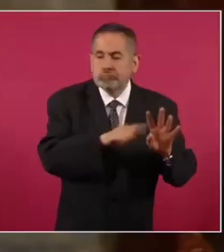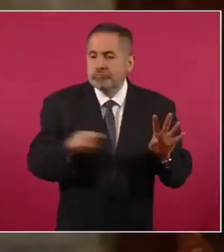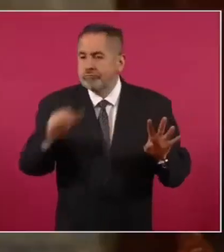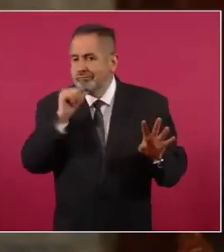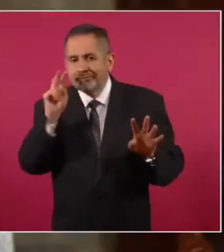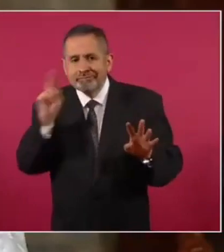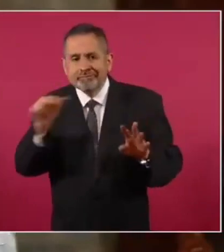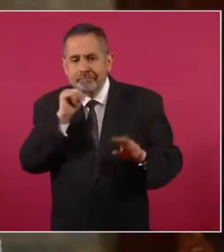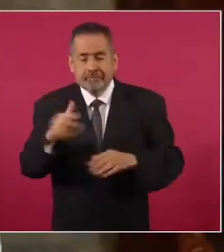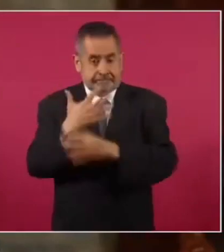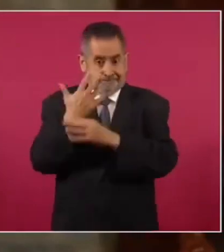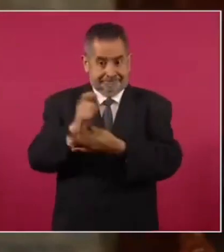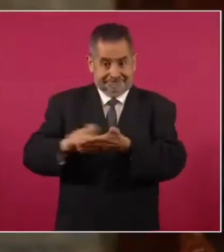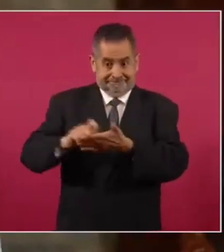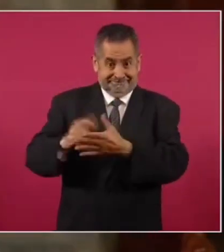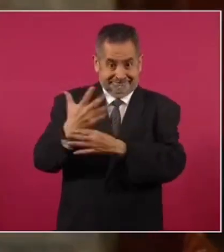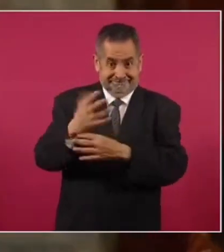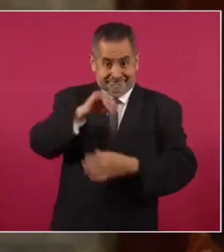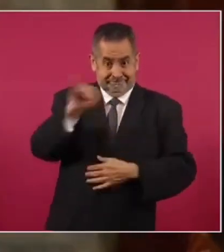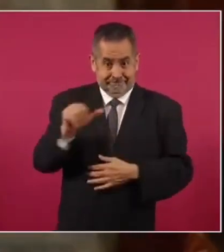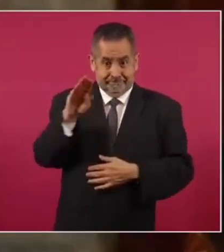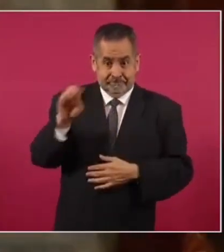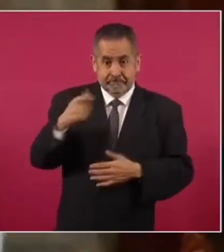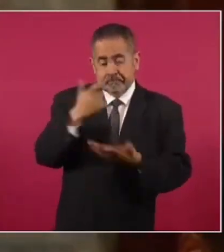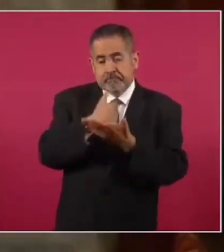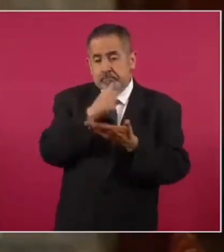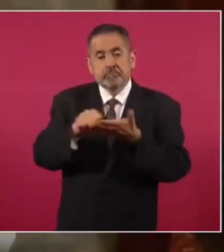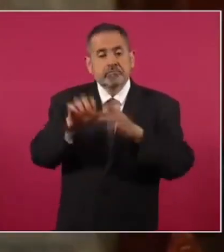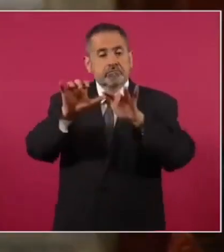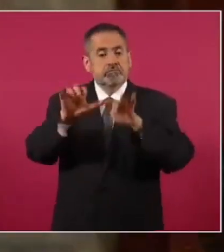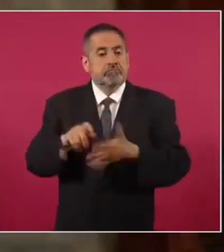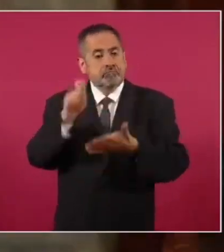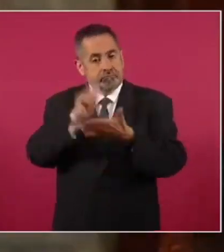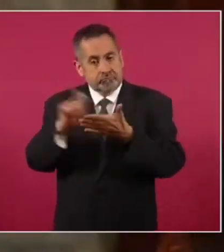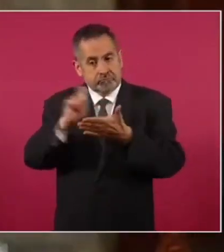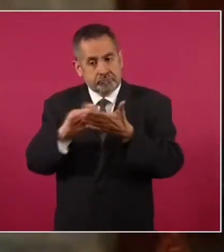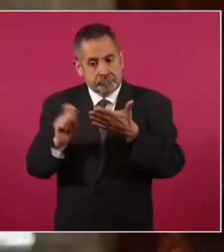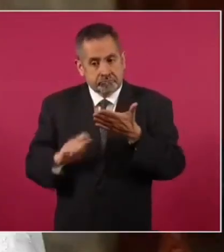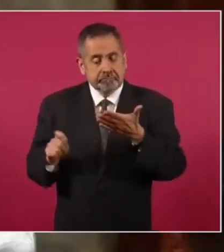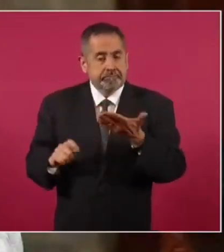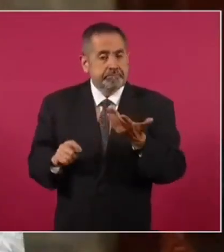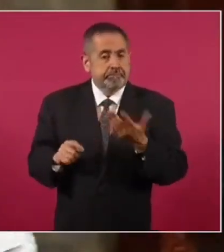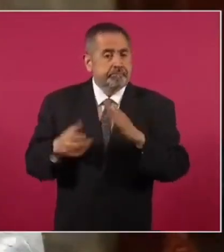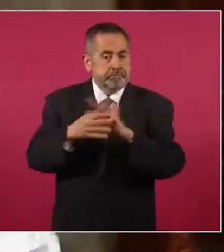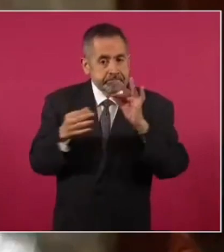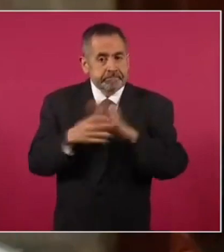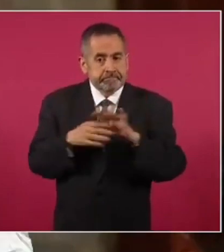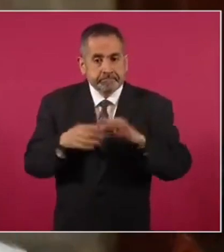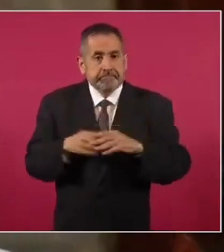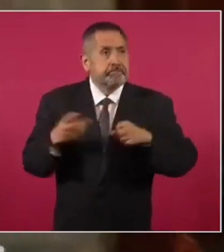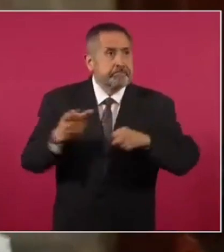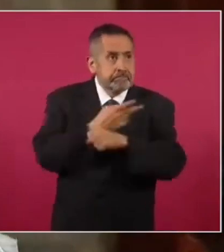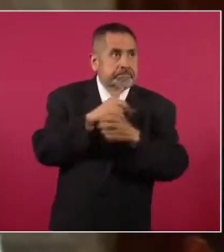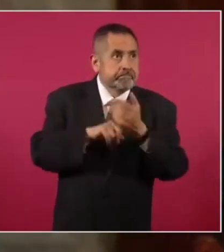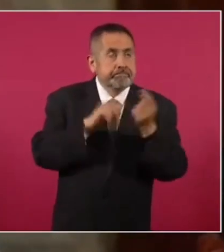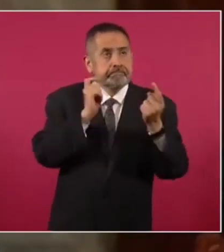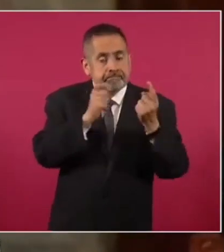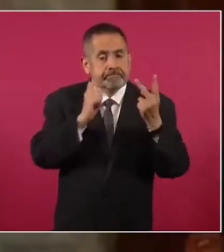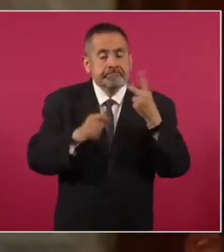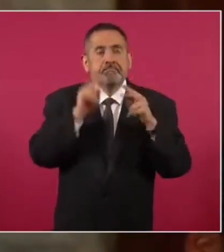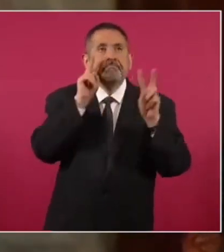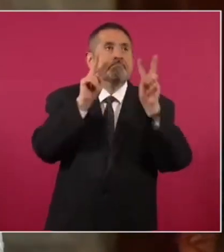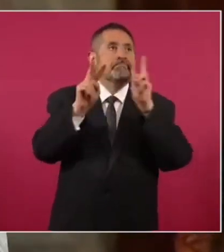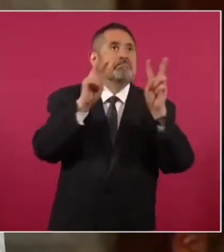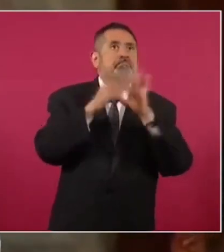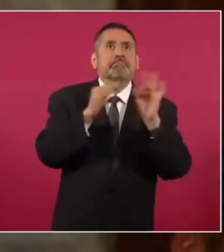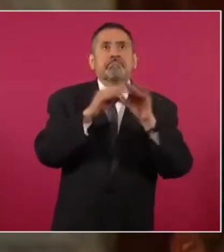carta de puño y letra de Jaime en la que escribe por horas todo lo que había sucedido y lo que él veía en el